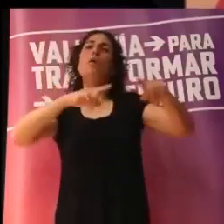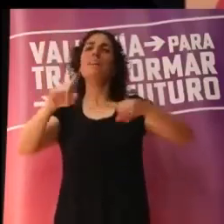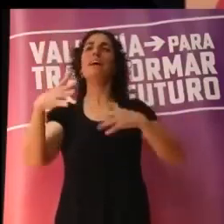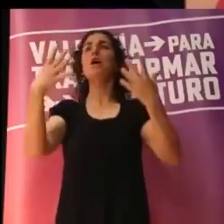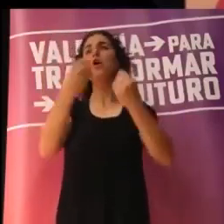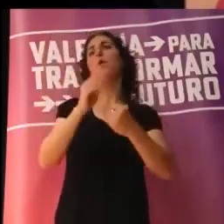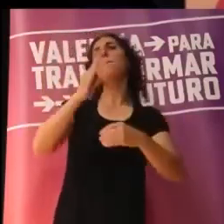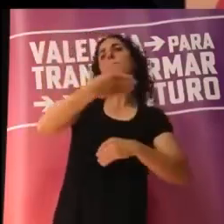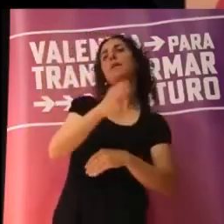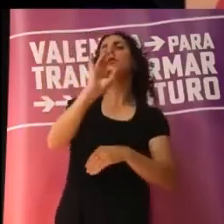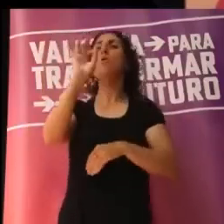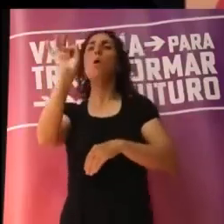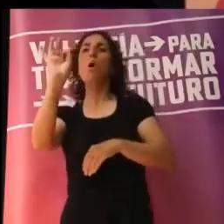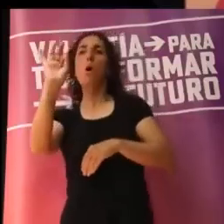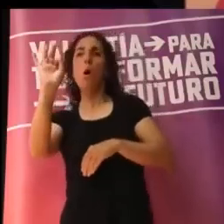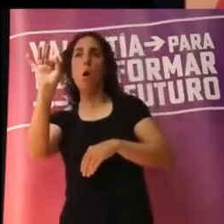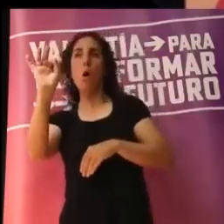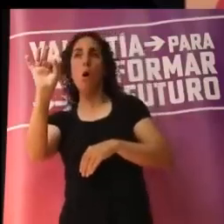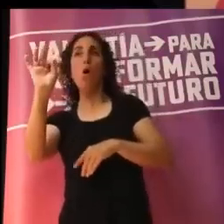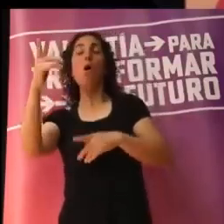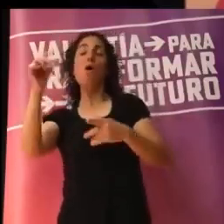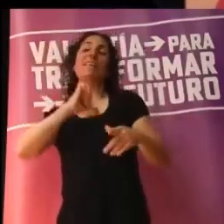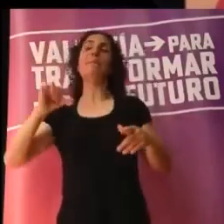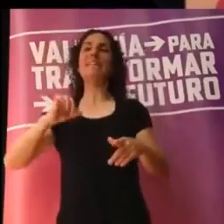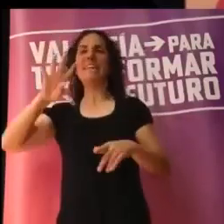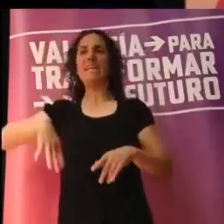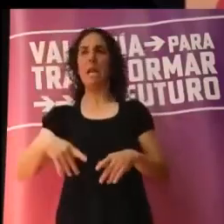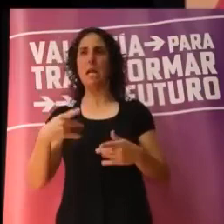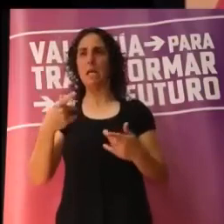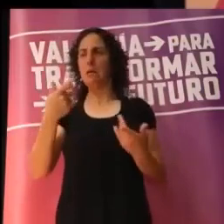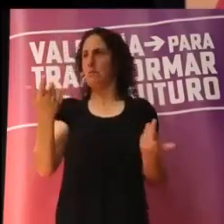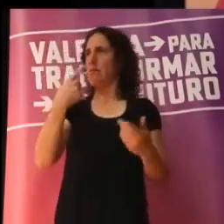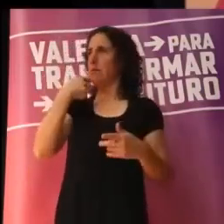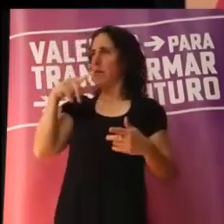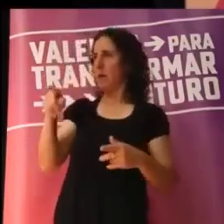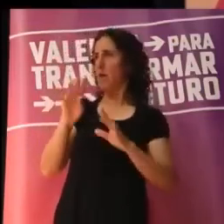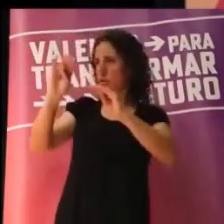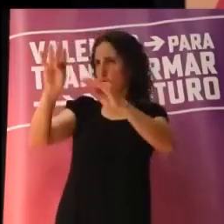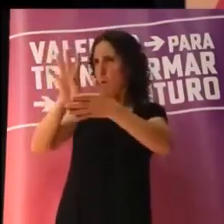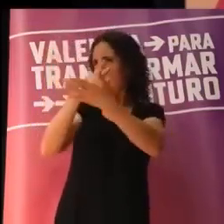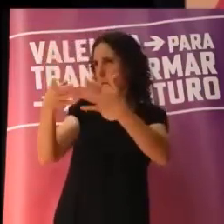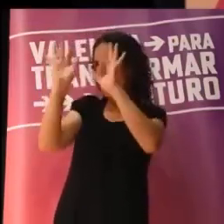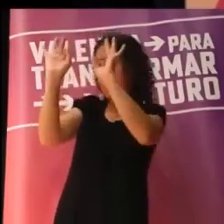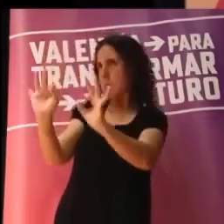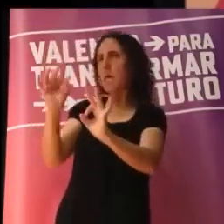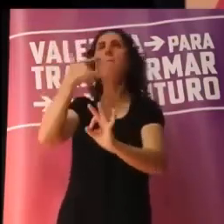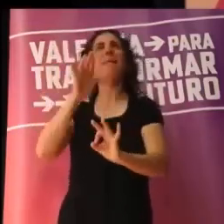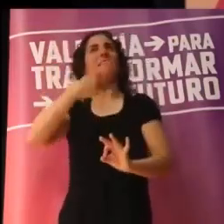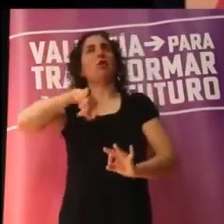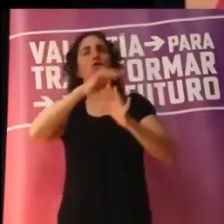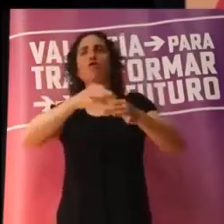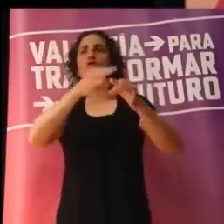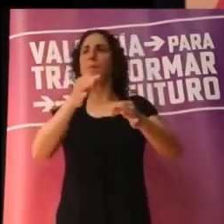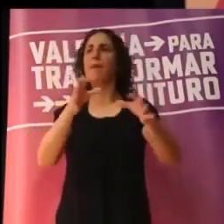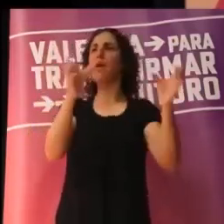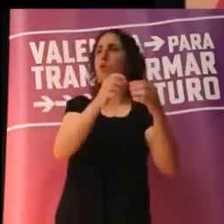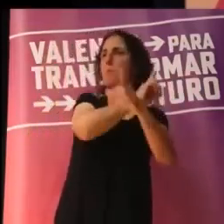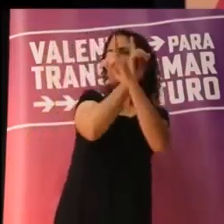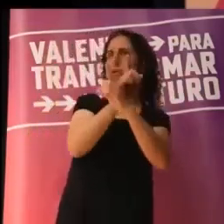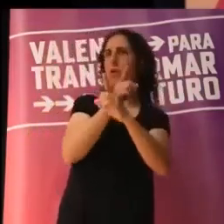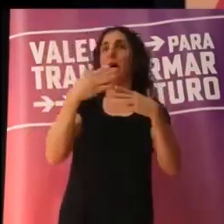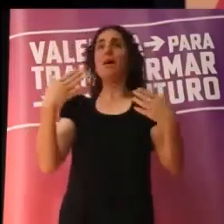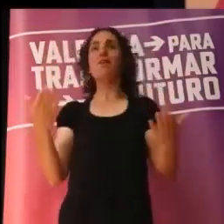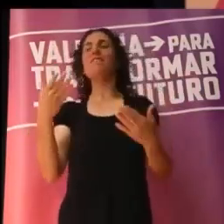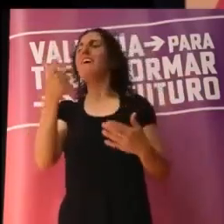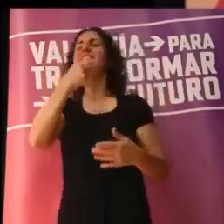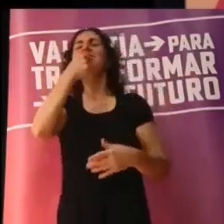manera. Estamos condenados a estar en la oposición mientras este esquema esté presente. Solución: ilegalizamos a los independentistas catalanes,